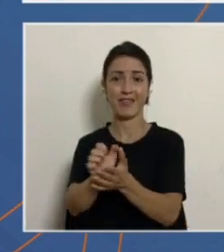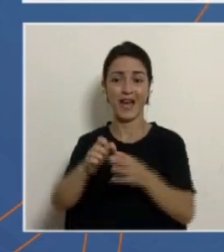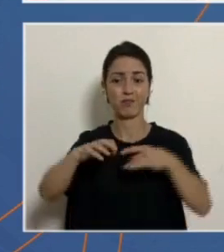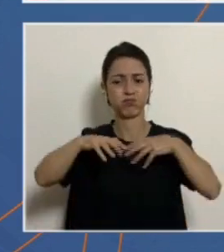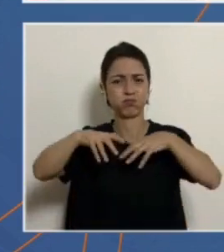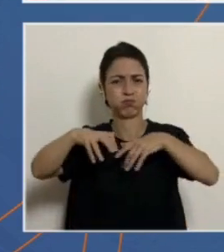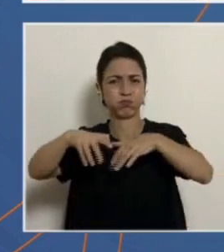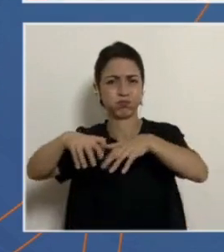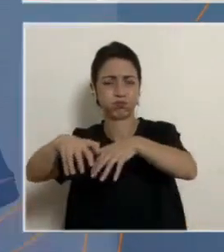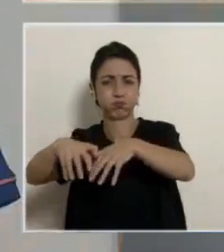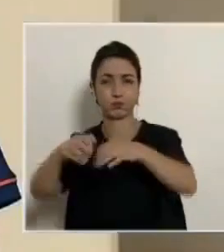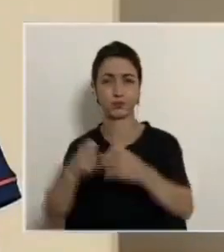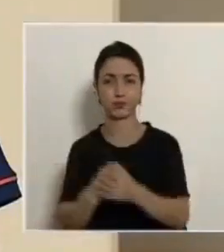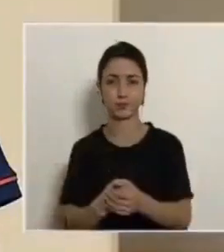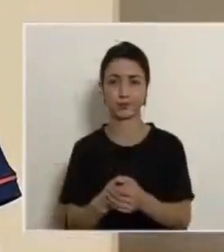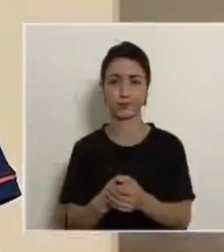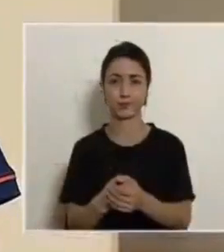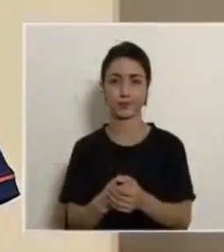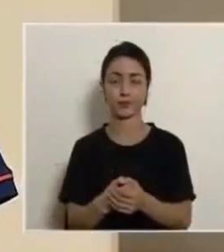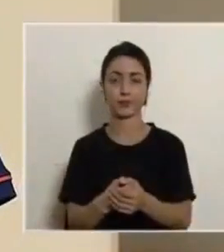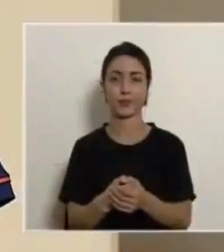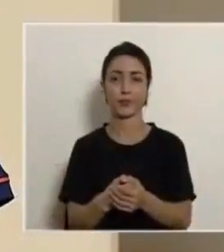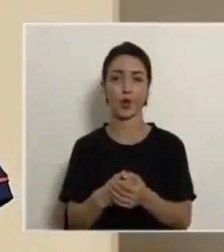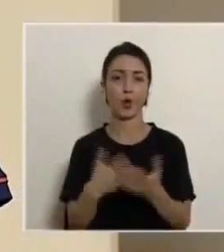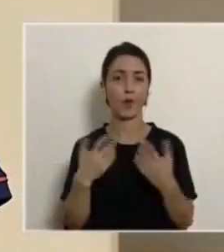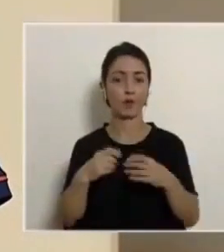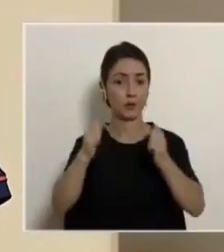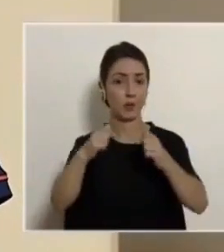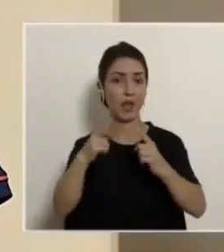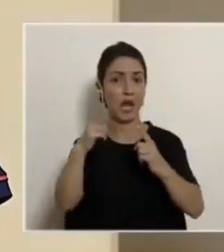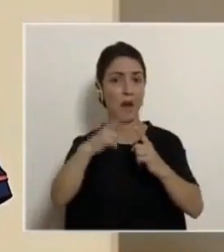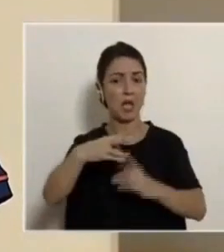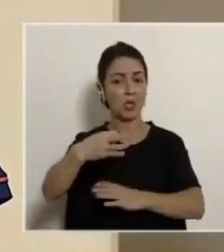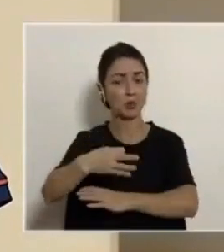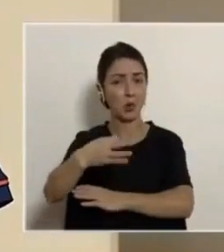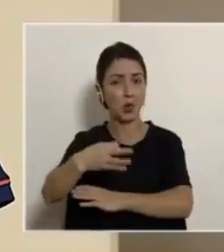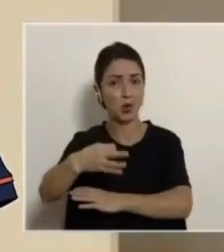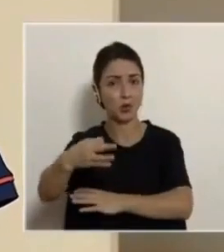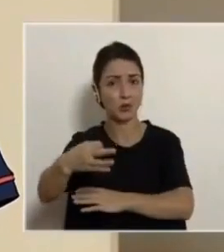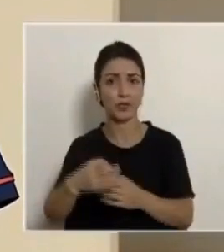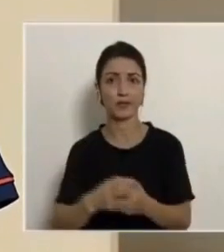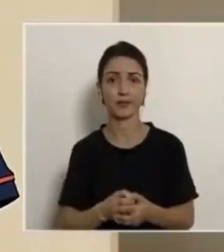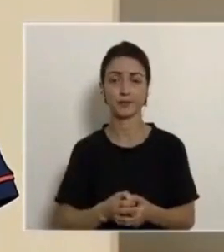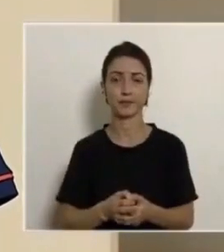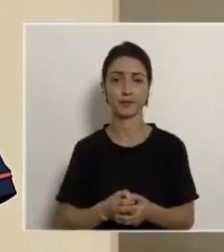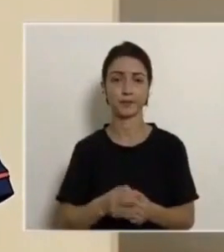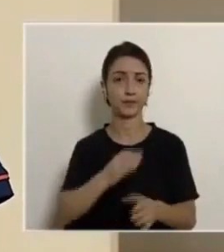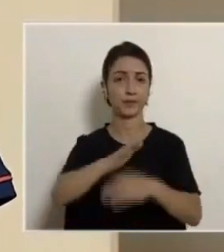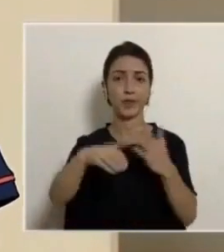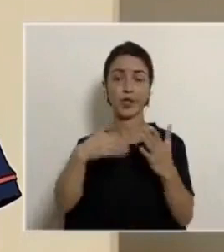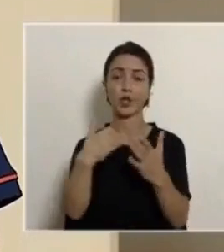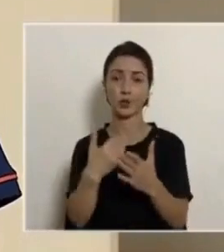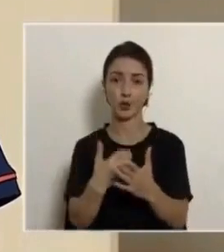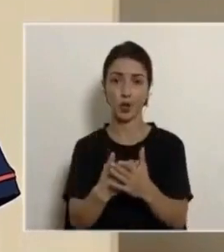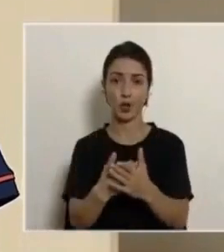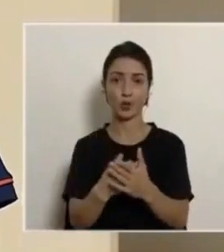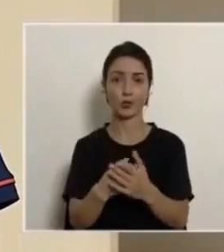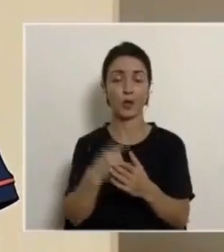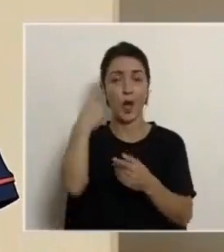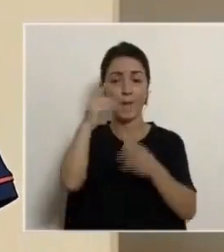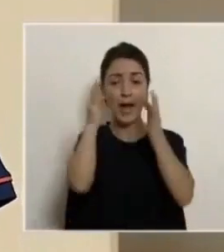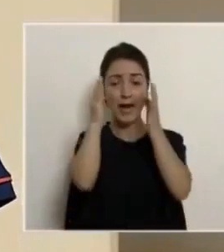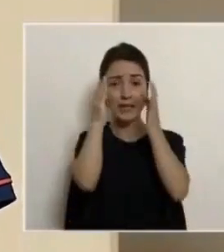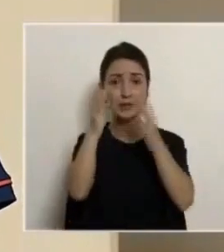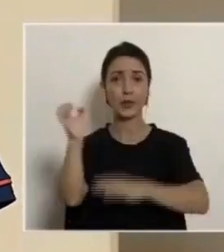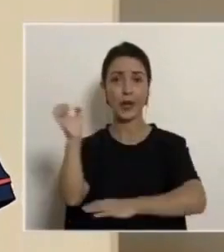aglomeraciones, como acciones cotidianas y sencillas que podríamos desarrollar todos y todas en el marco de la atención de